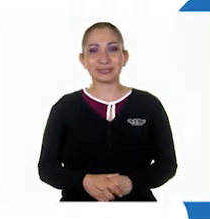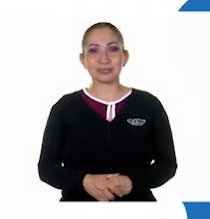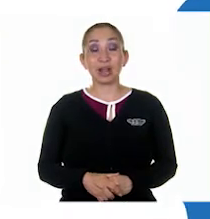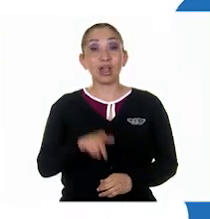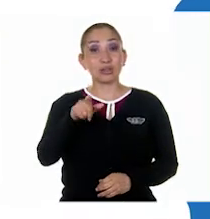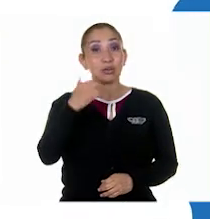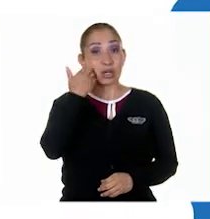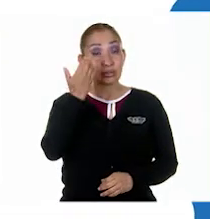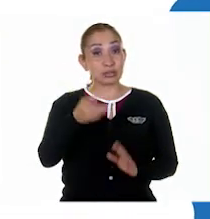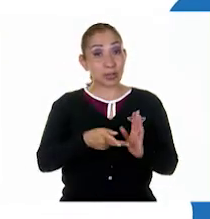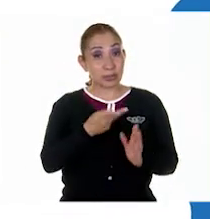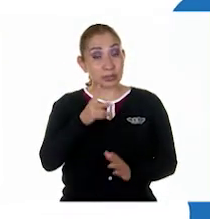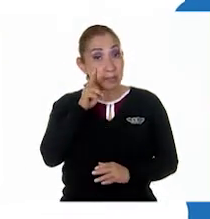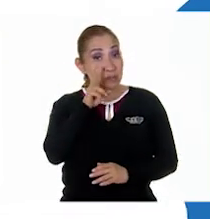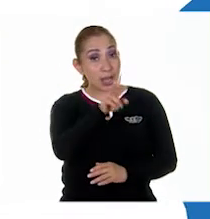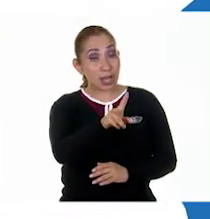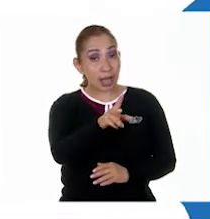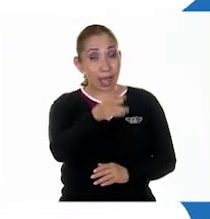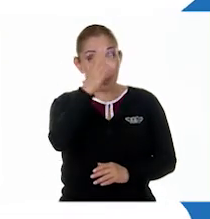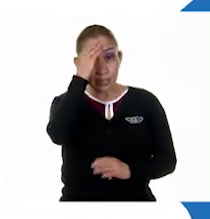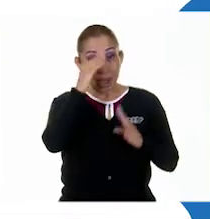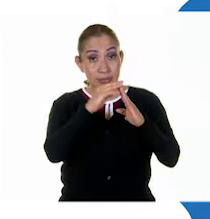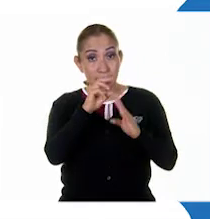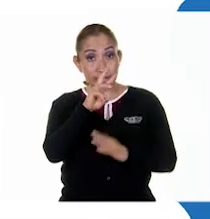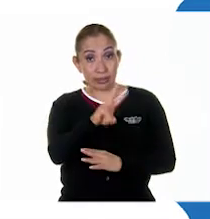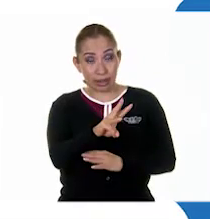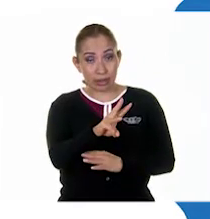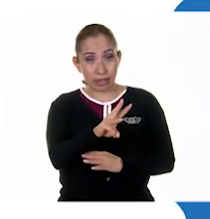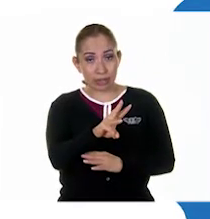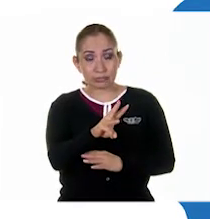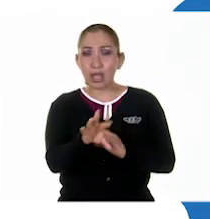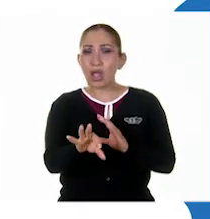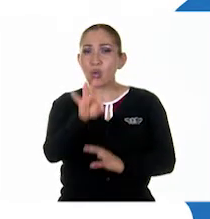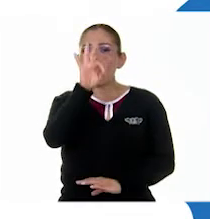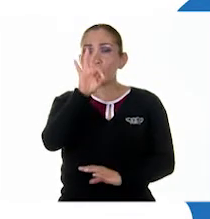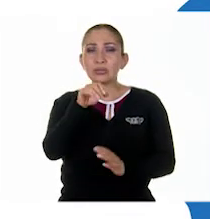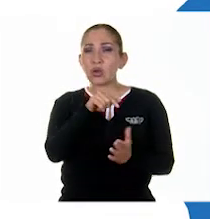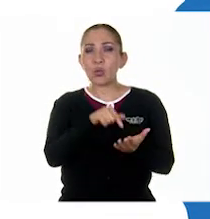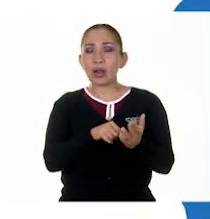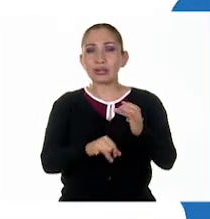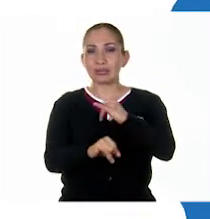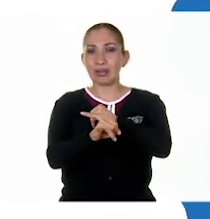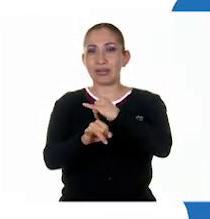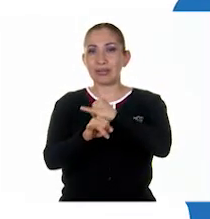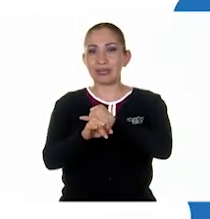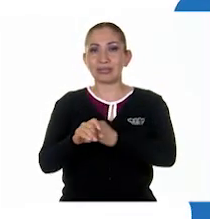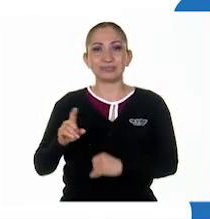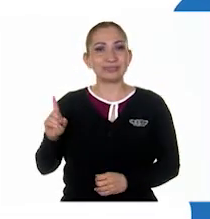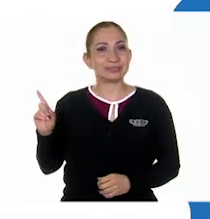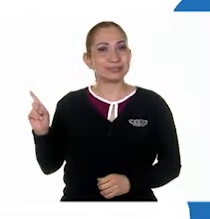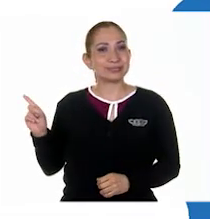Si quieres volver a ver los programas de Aprende en Casa 3, los puedes encontrar en la siguiente liga,